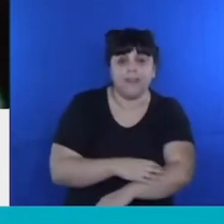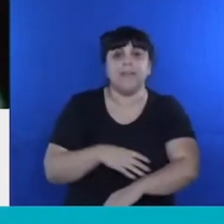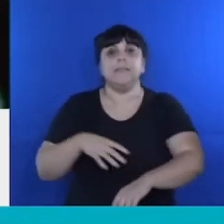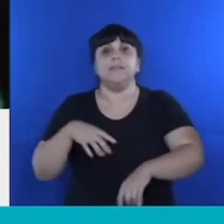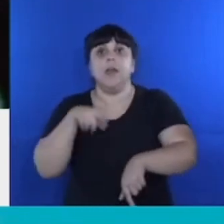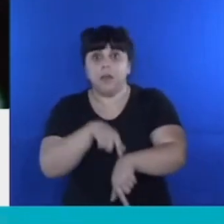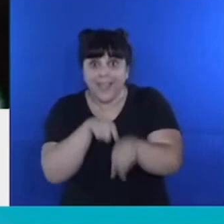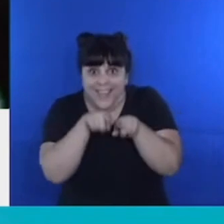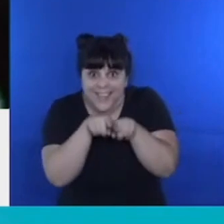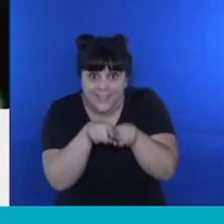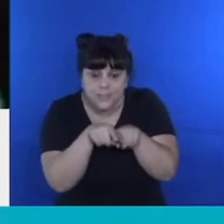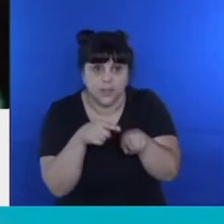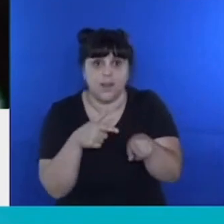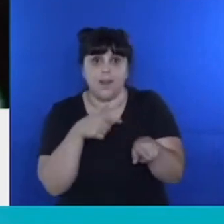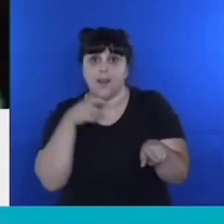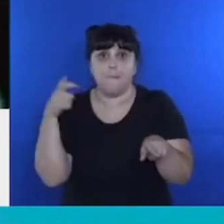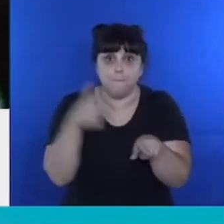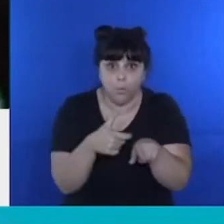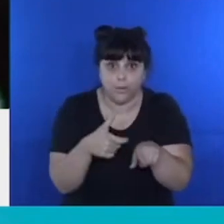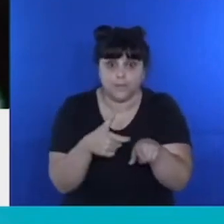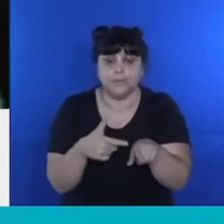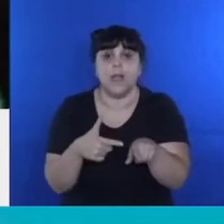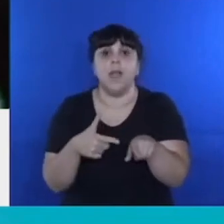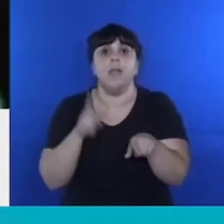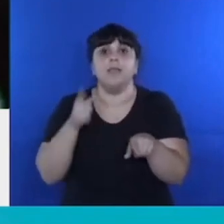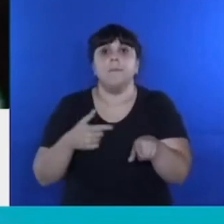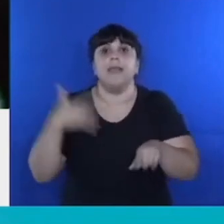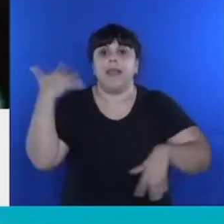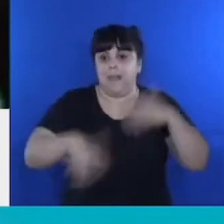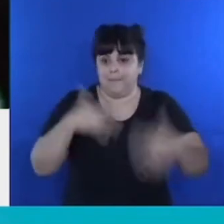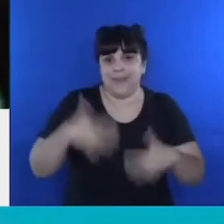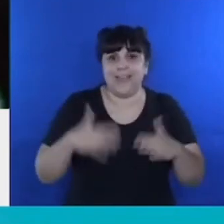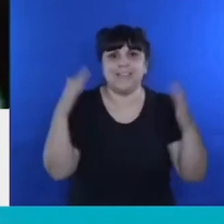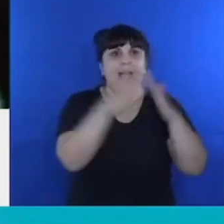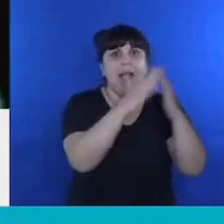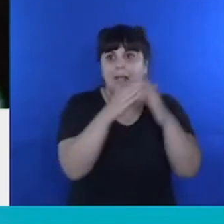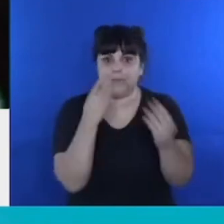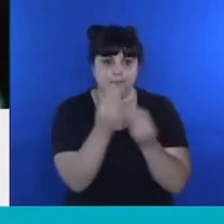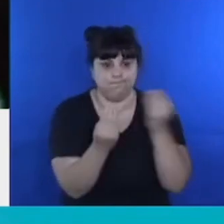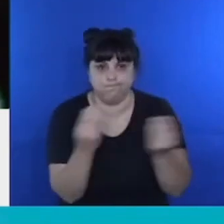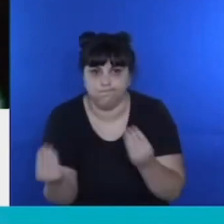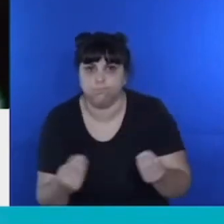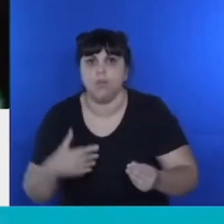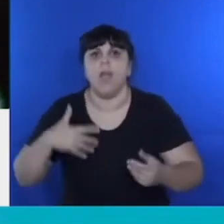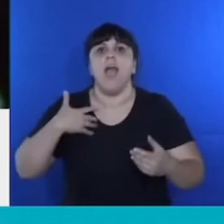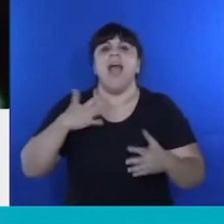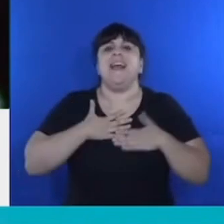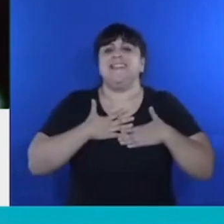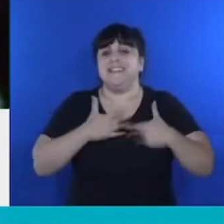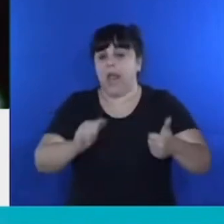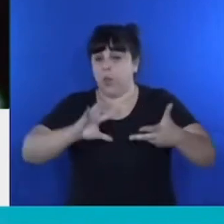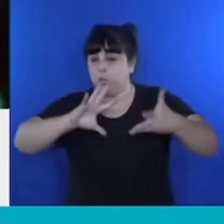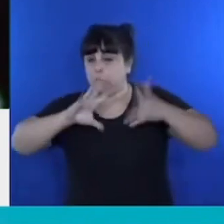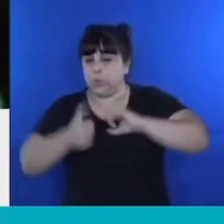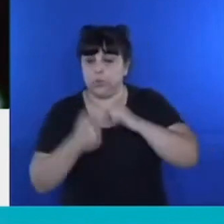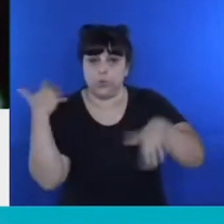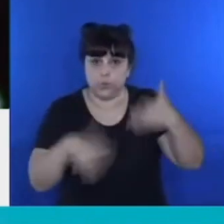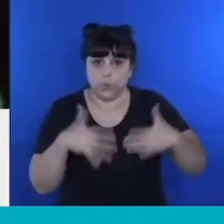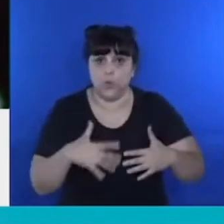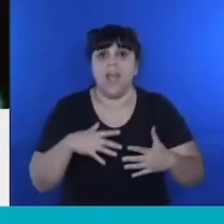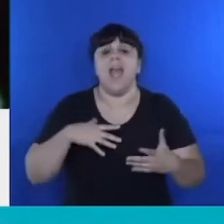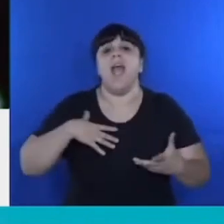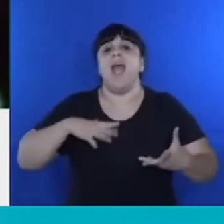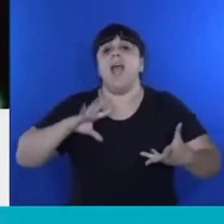indigencia, a la emergencia habitacional, a la crisis sanitaria que existe, a la crisis